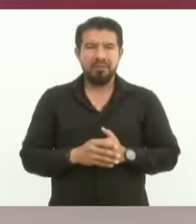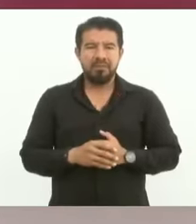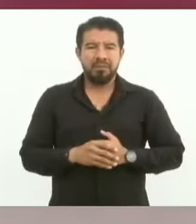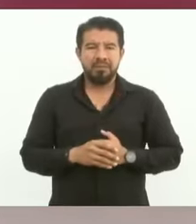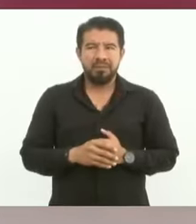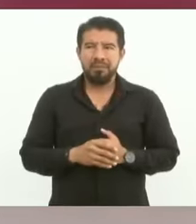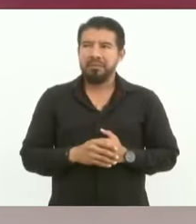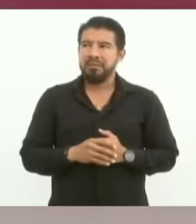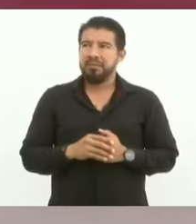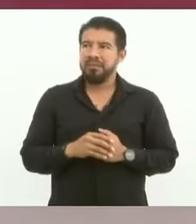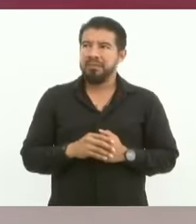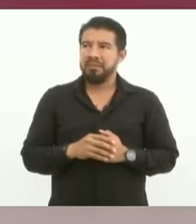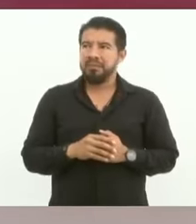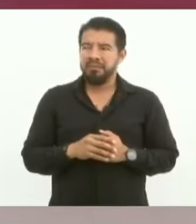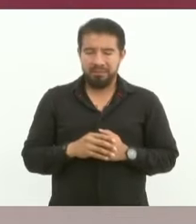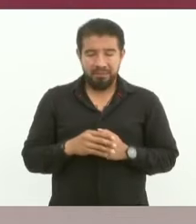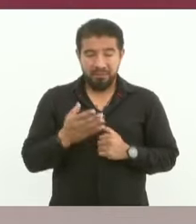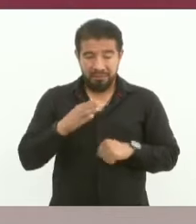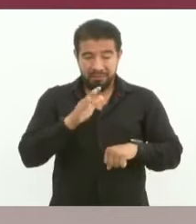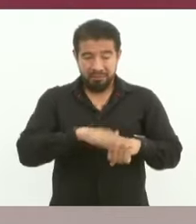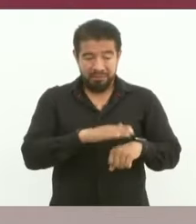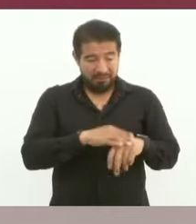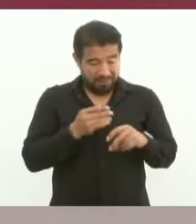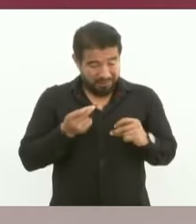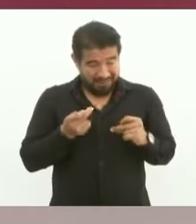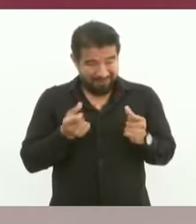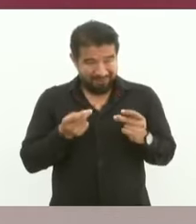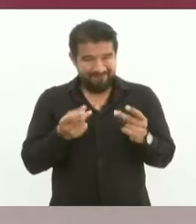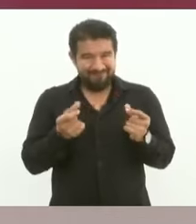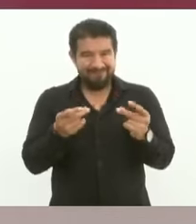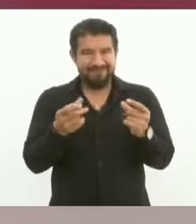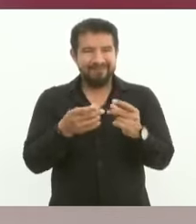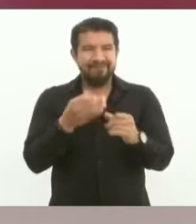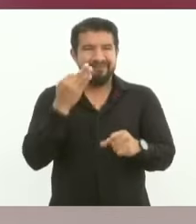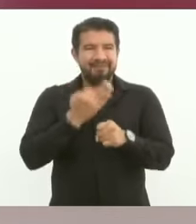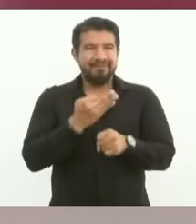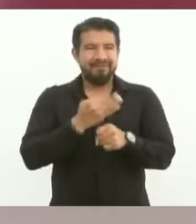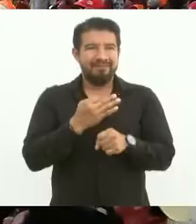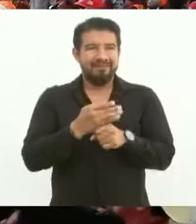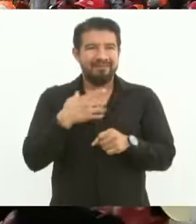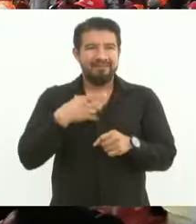le tiene que meter gana, aprovechar la canícula, ¿verdad?